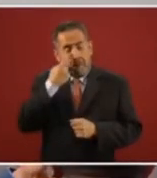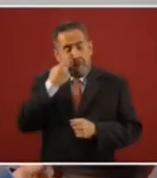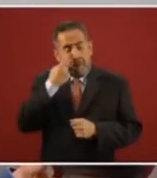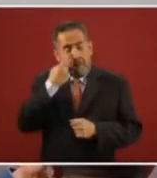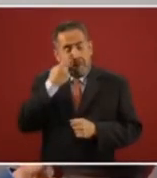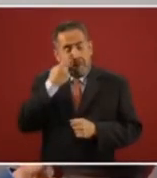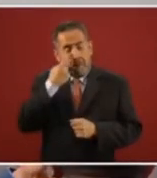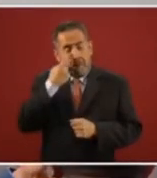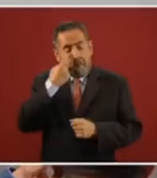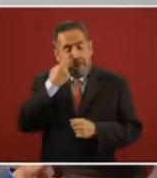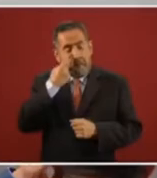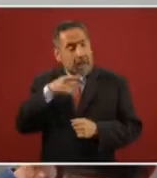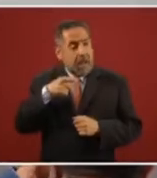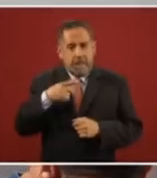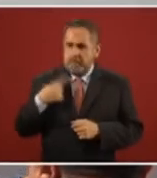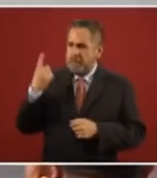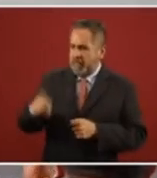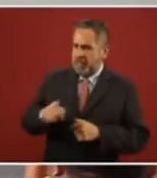3